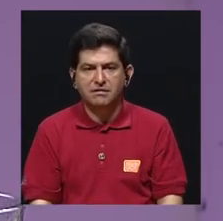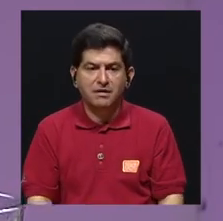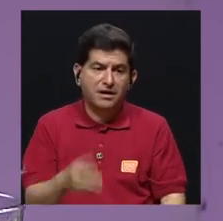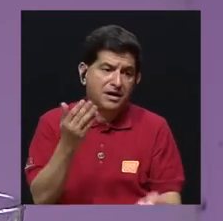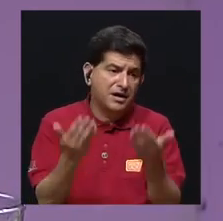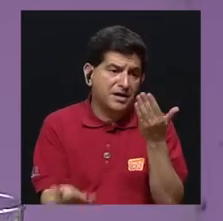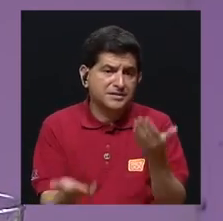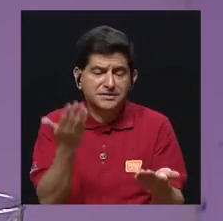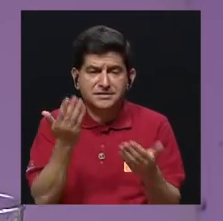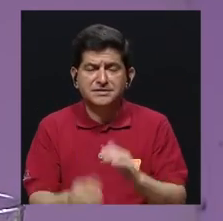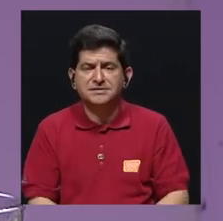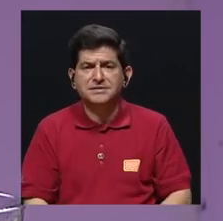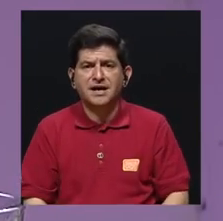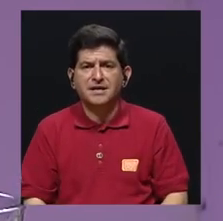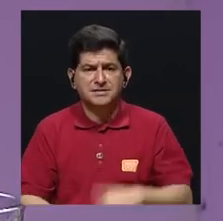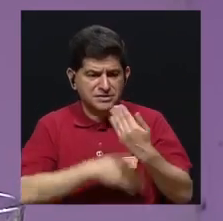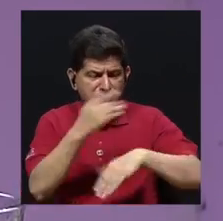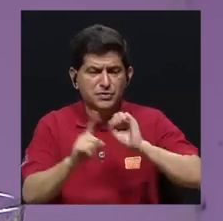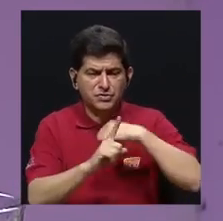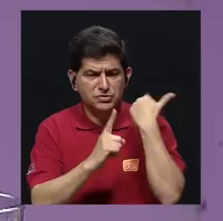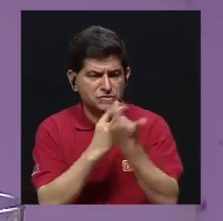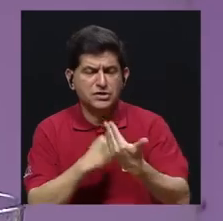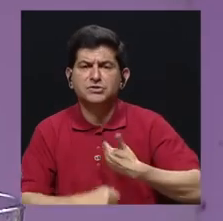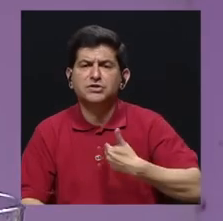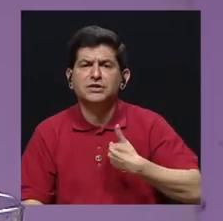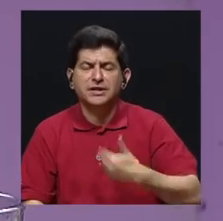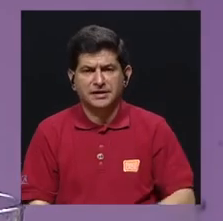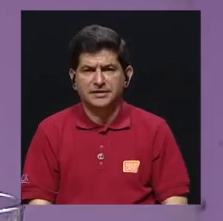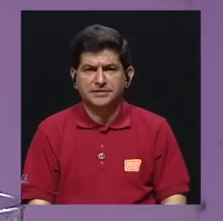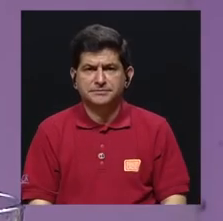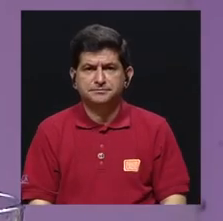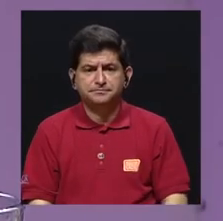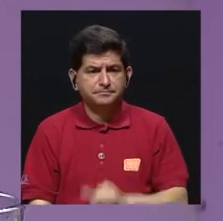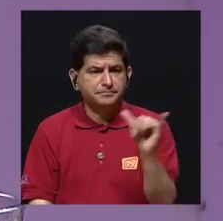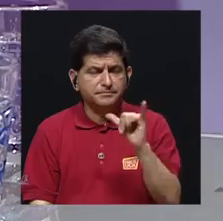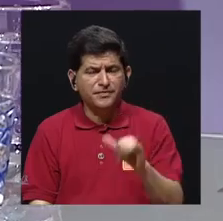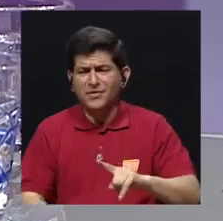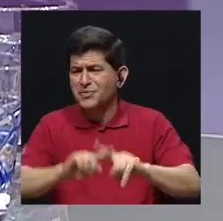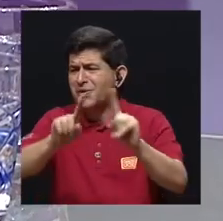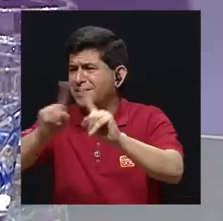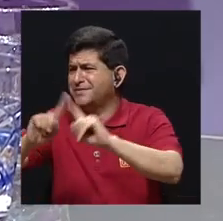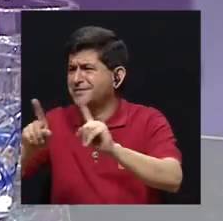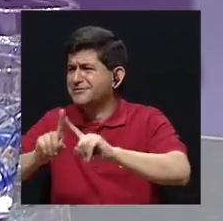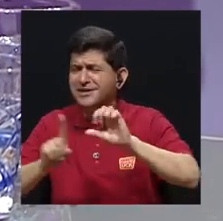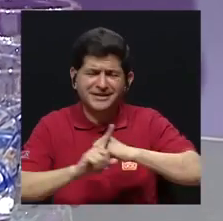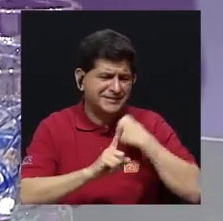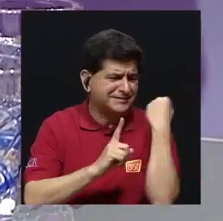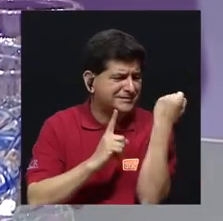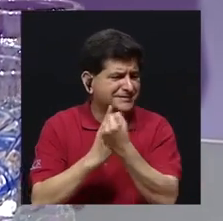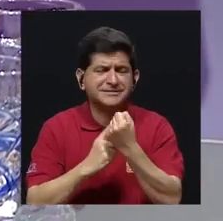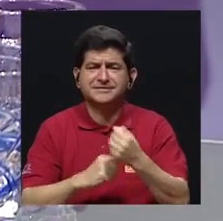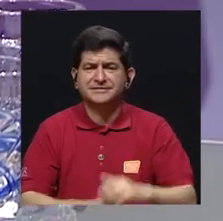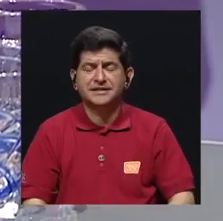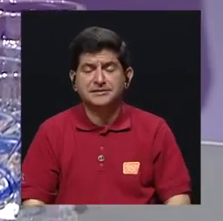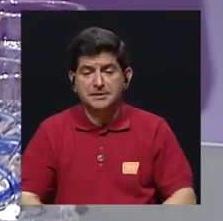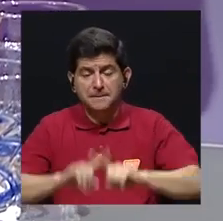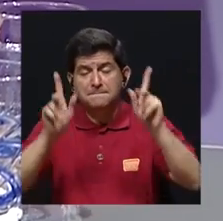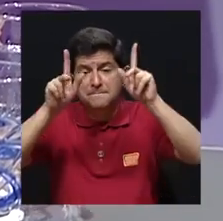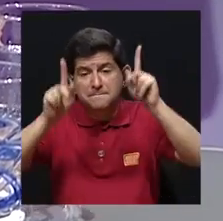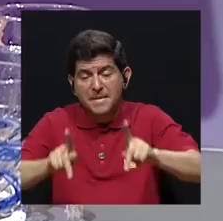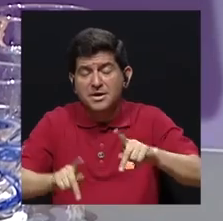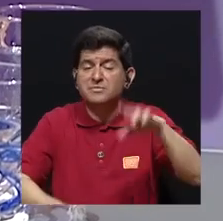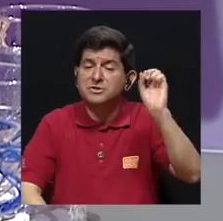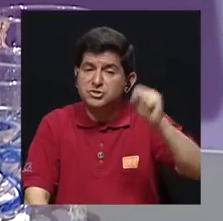sea por, ¿cómo se llama?, la socialización que han tenido, ya sea por un montón de situaciones,